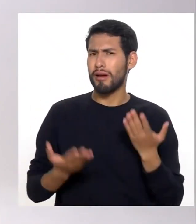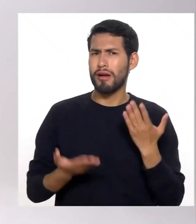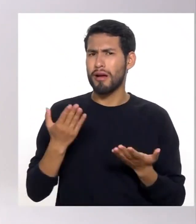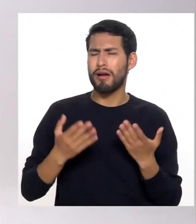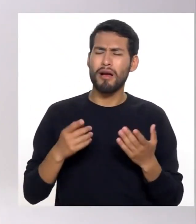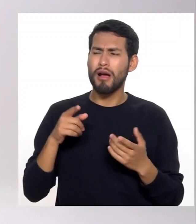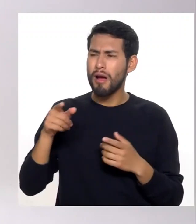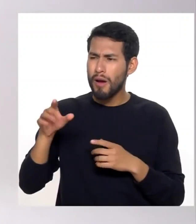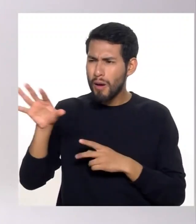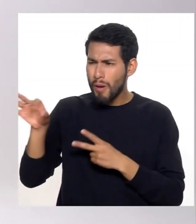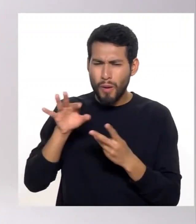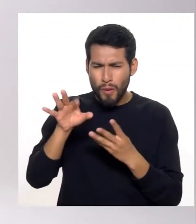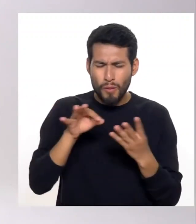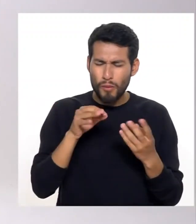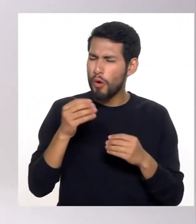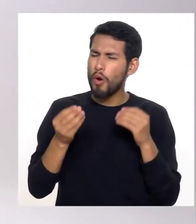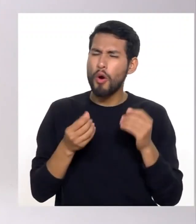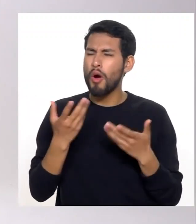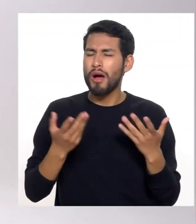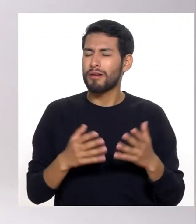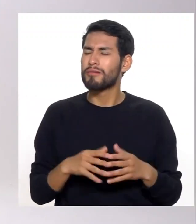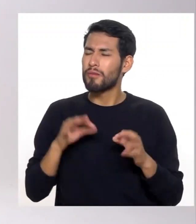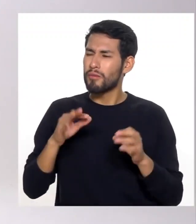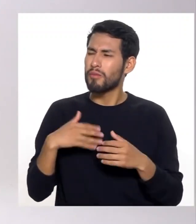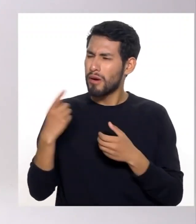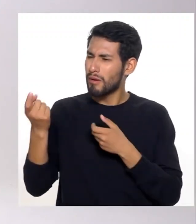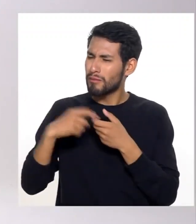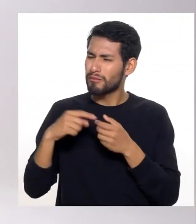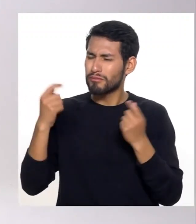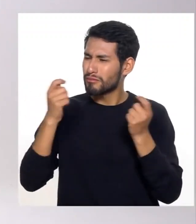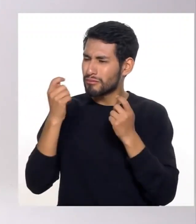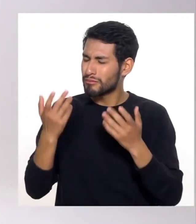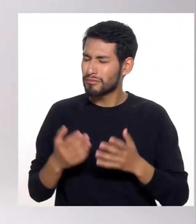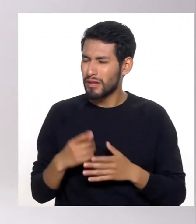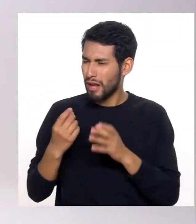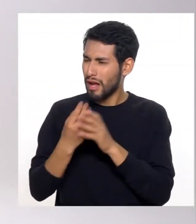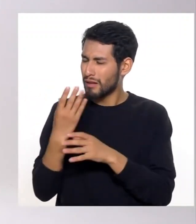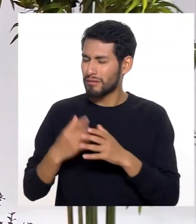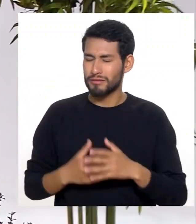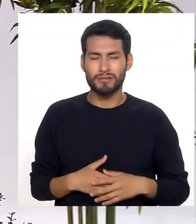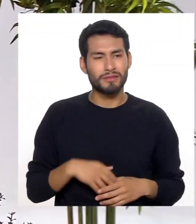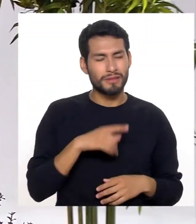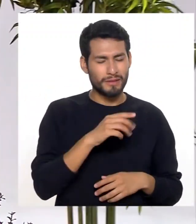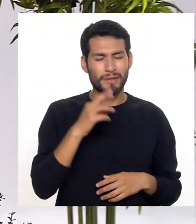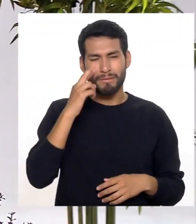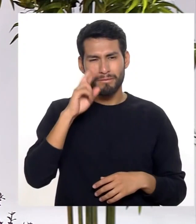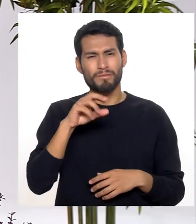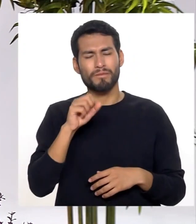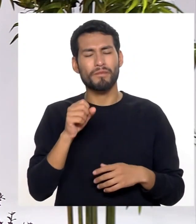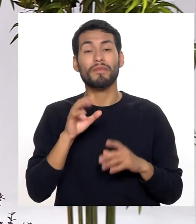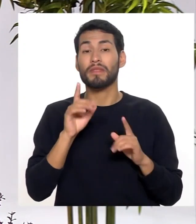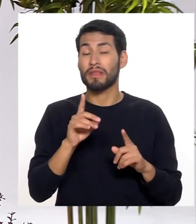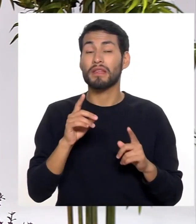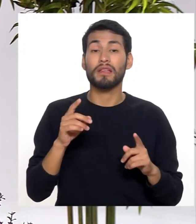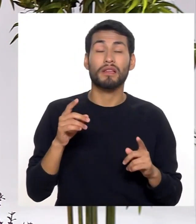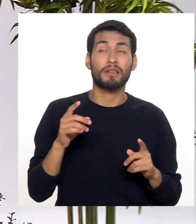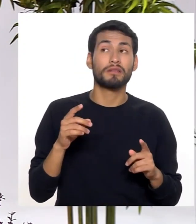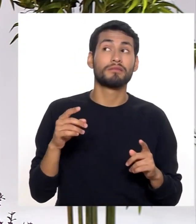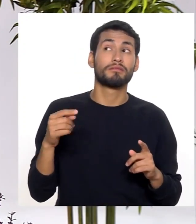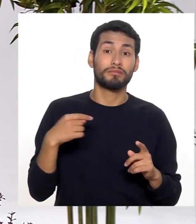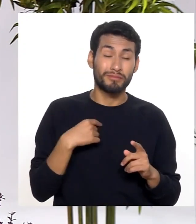repente hacer un casting o algo para Así que es. Puedan participar de este evento, ¿no? En Arequipa. Tienes toda la razón. Mira, tú sabes que